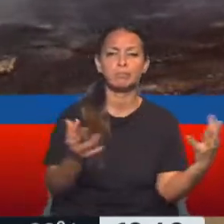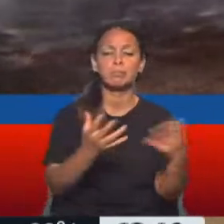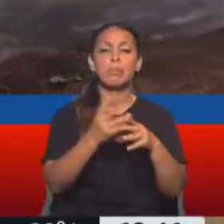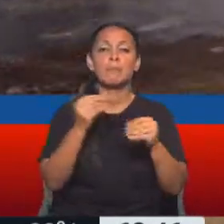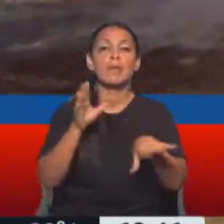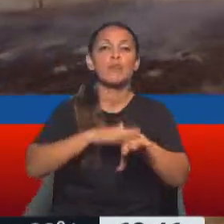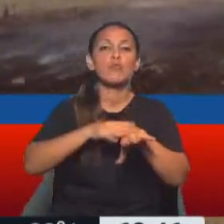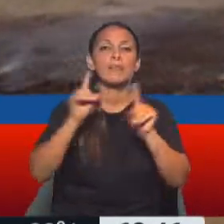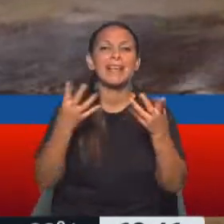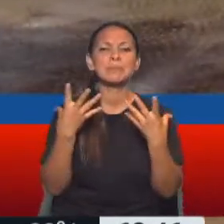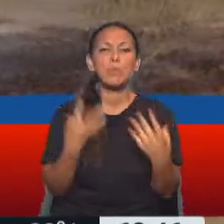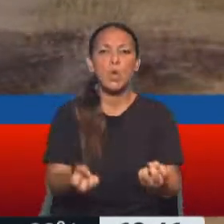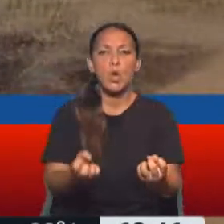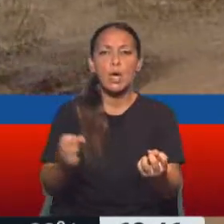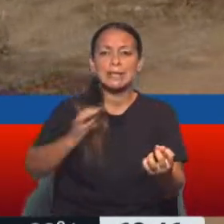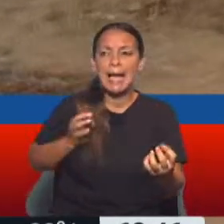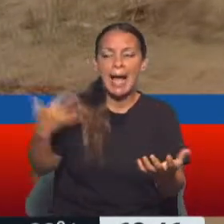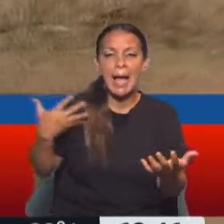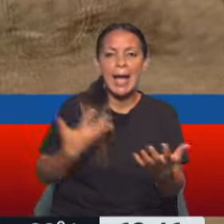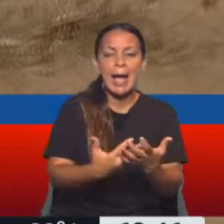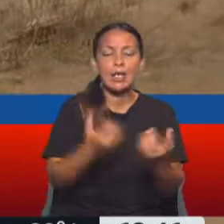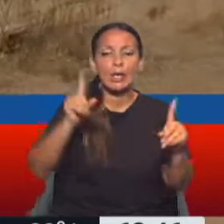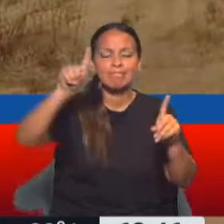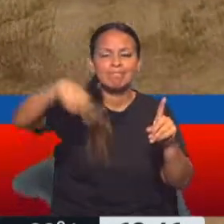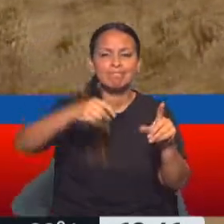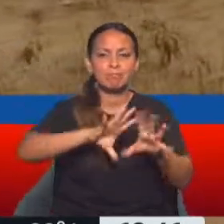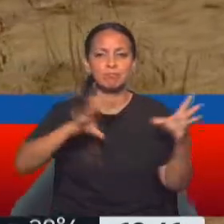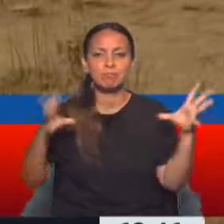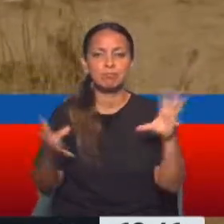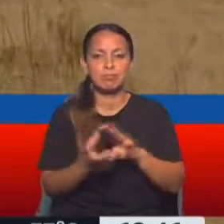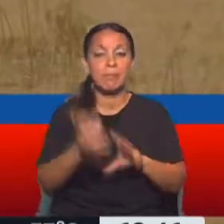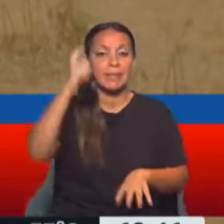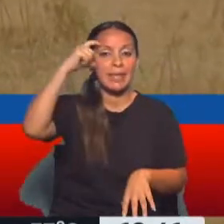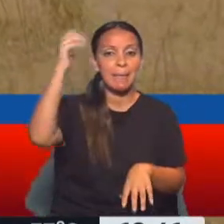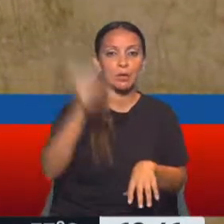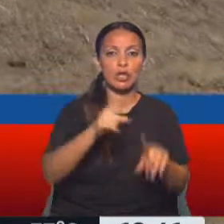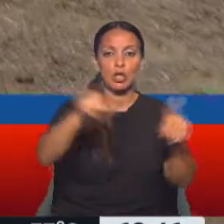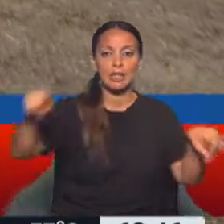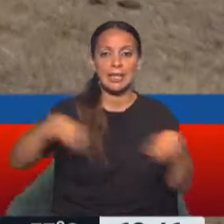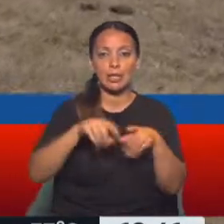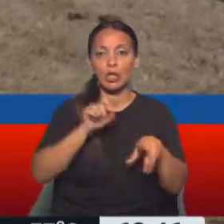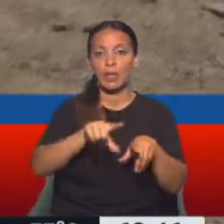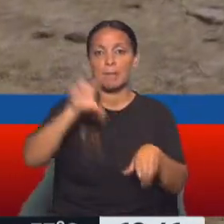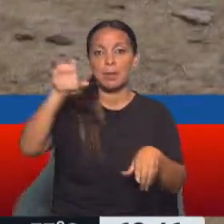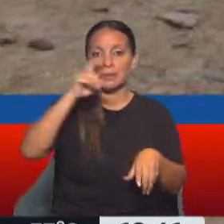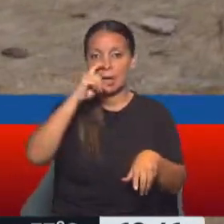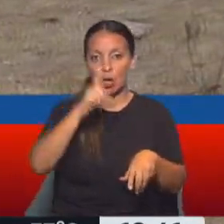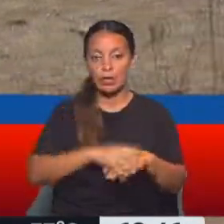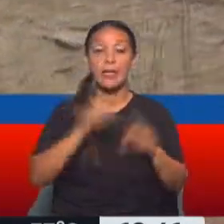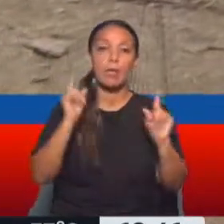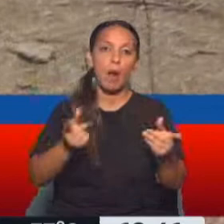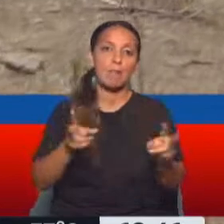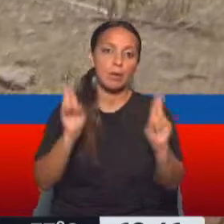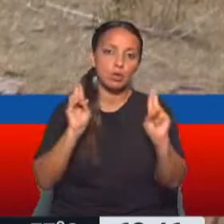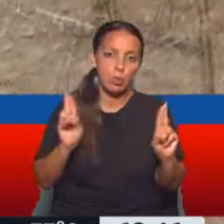los últimos tiempos y causaron graves daños en un área superior al 10% del territorio provincial. Mientras tanto, se esperan más lluvias,